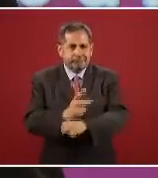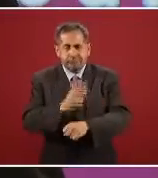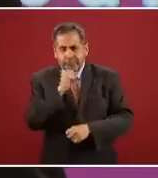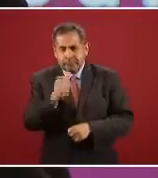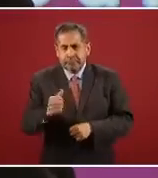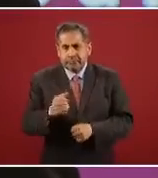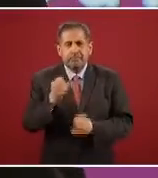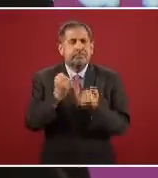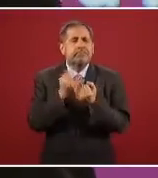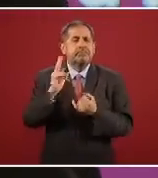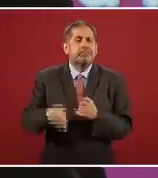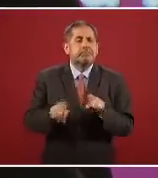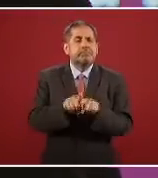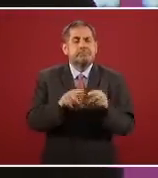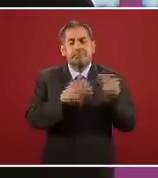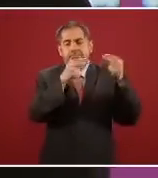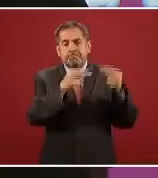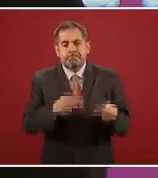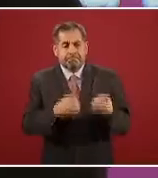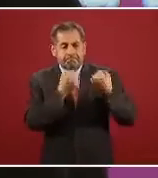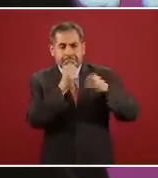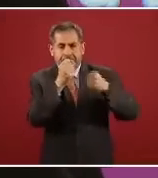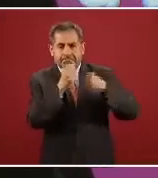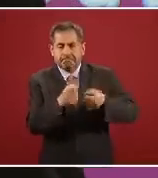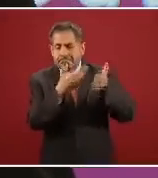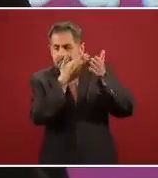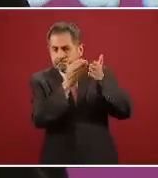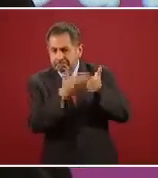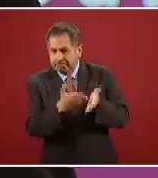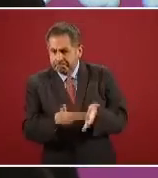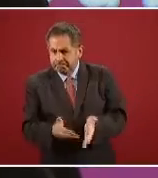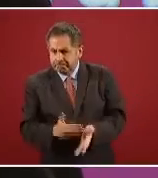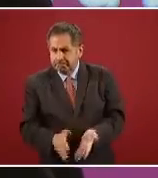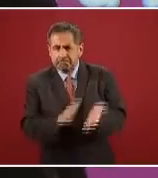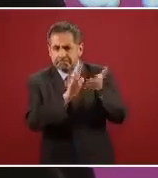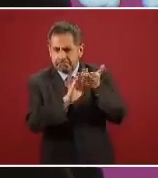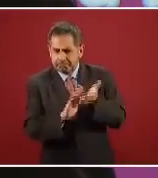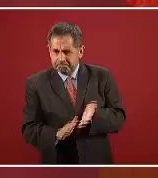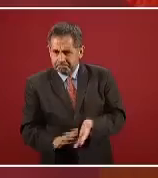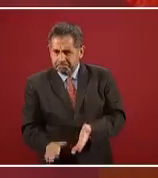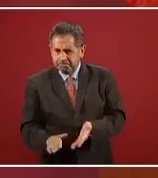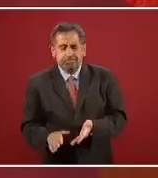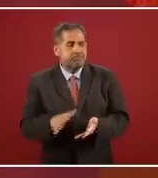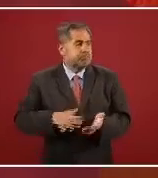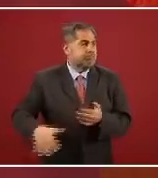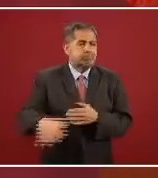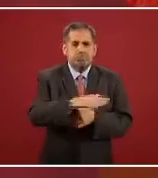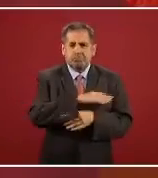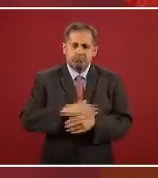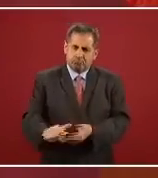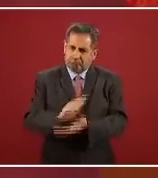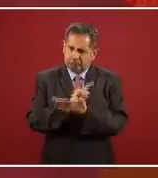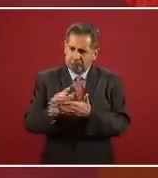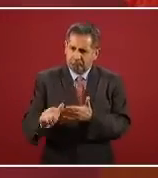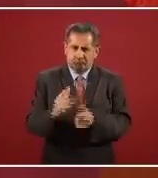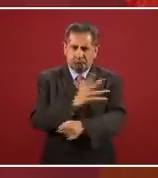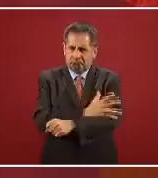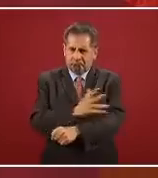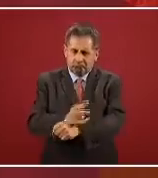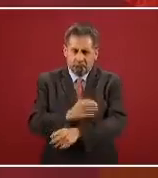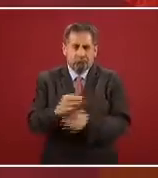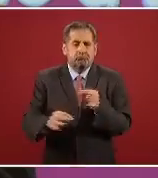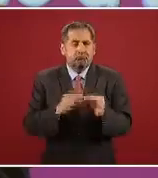barrer las escaleras, de arriba hacia abajo. El objetivo es finalmente contar con una casa limpia, y la política de la Unidad de Inteligencia